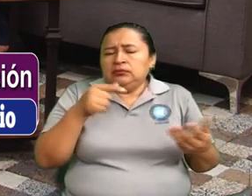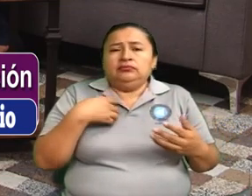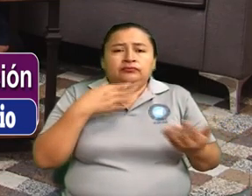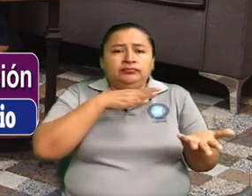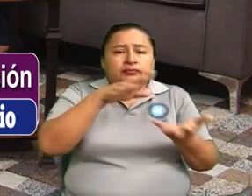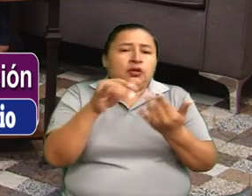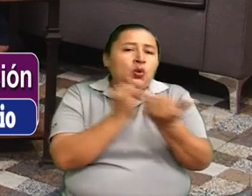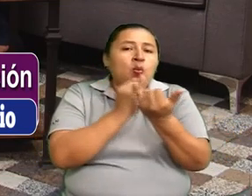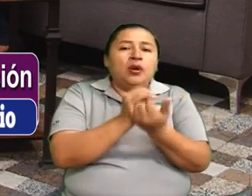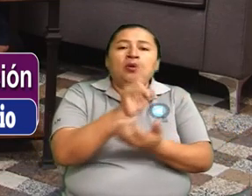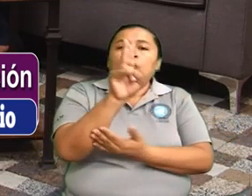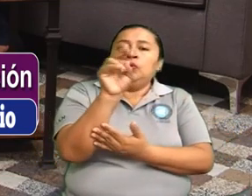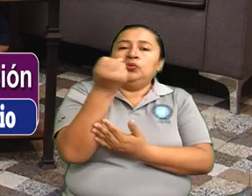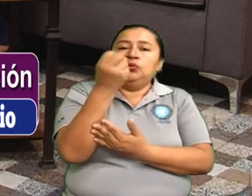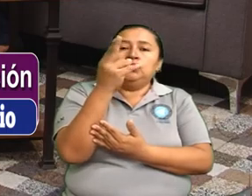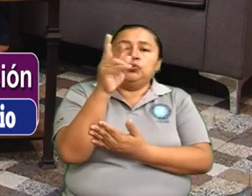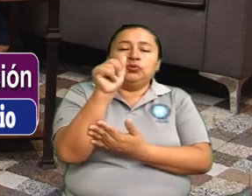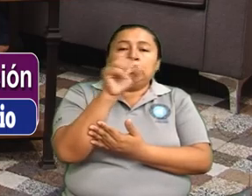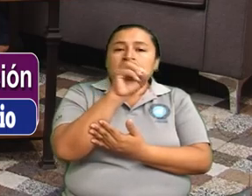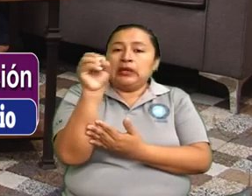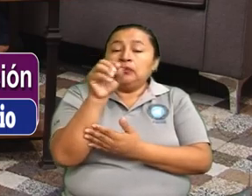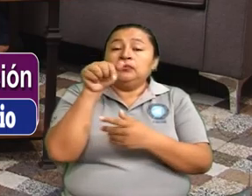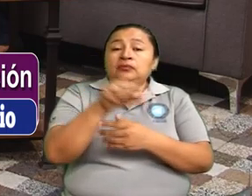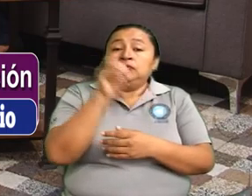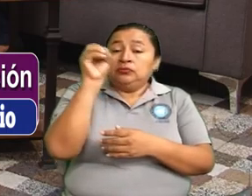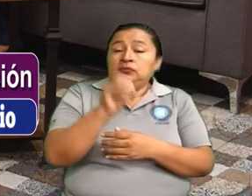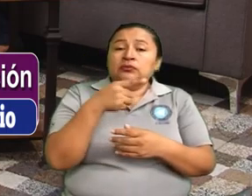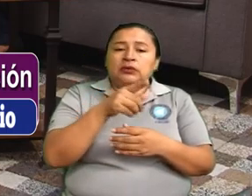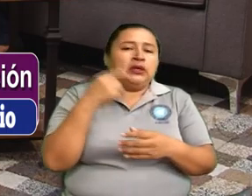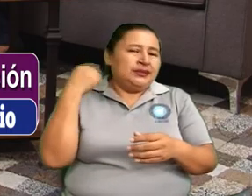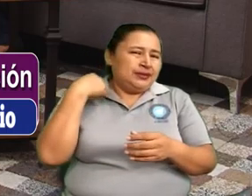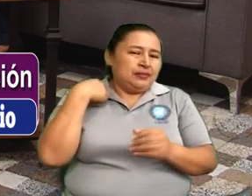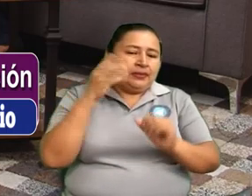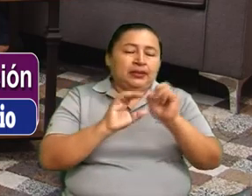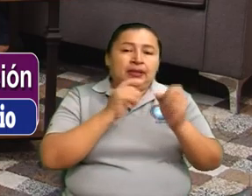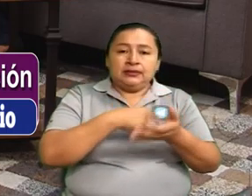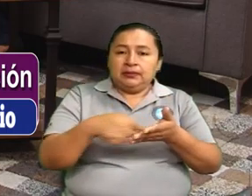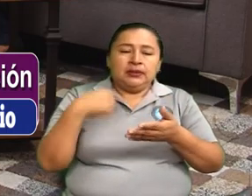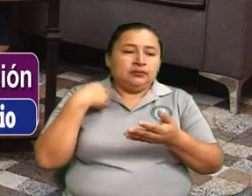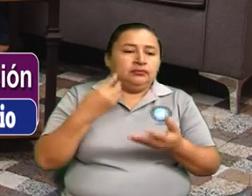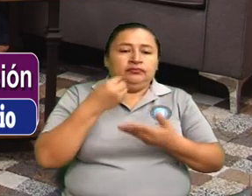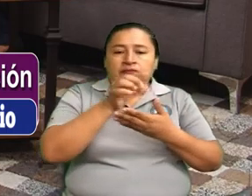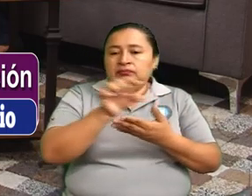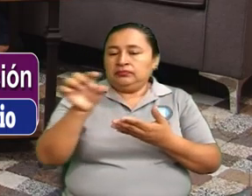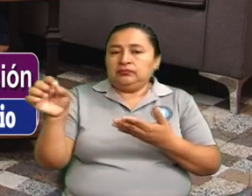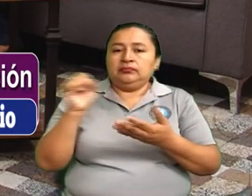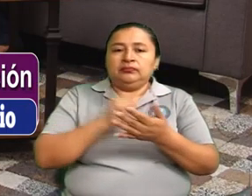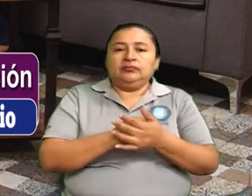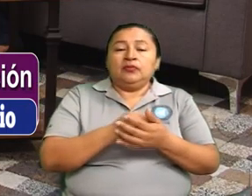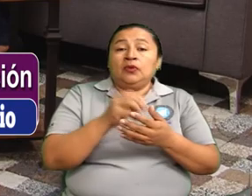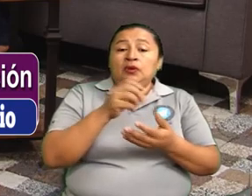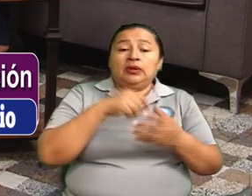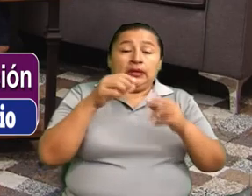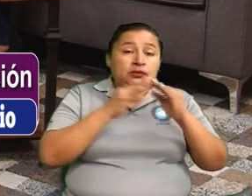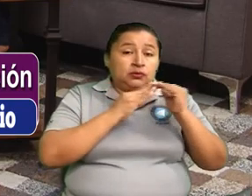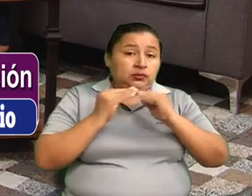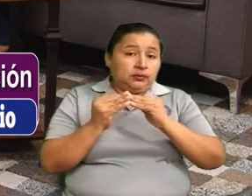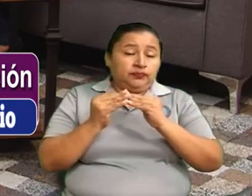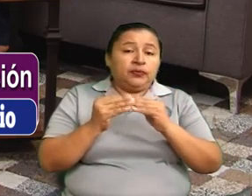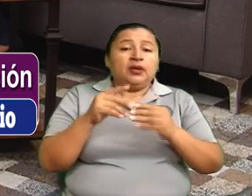Usura Cero. Nosotros vemos cuántos créditos se entregan cada semana en todo nuestro país. Entonces, Usura Cero en el casco urbano